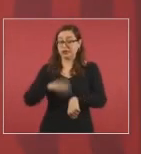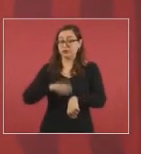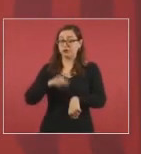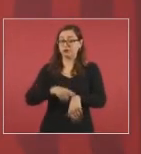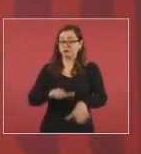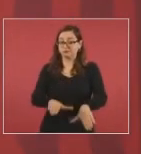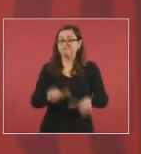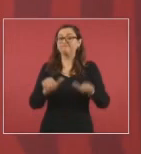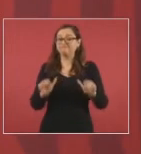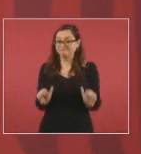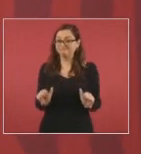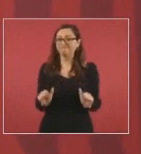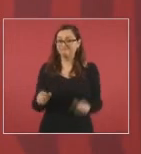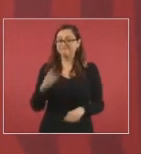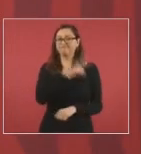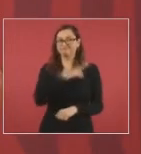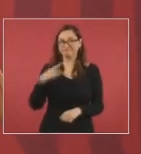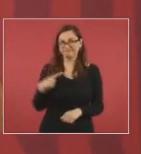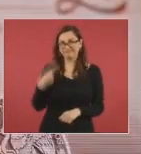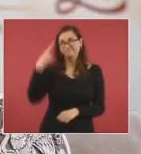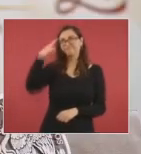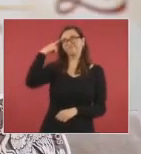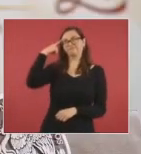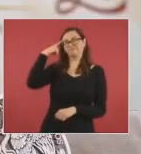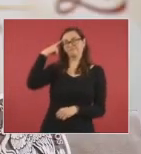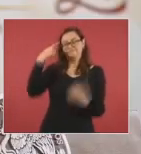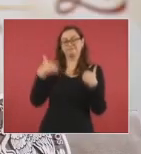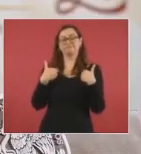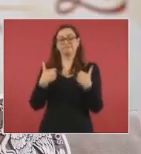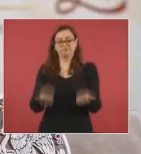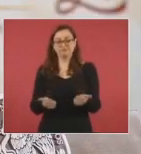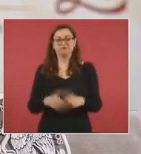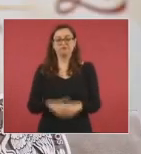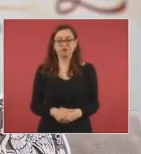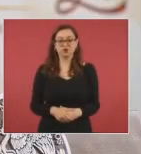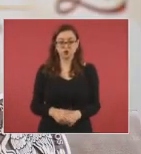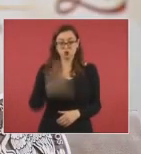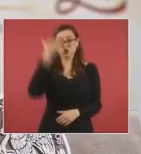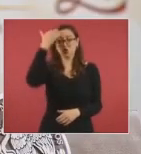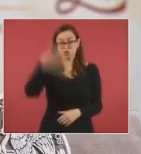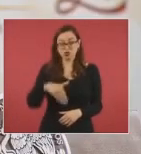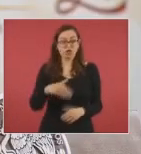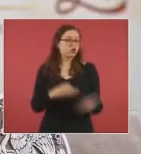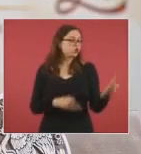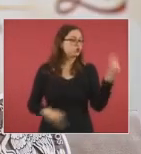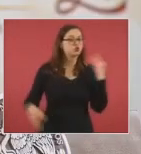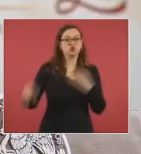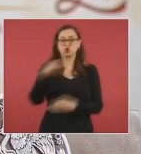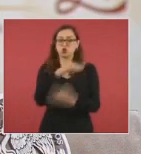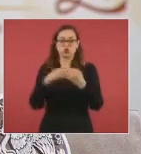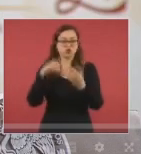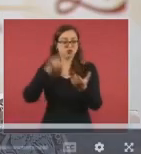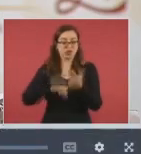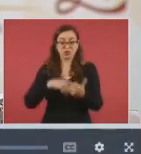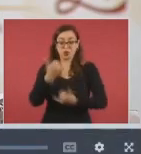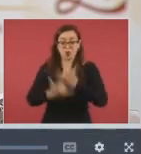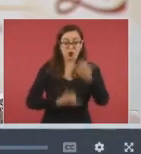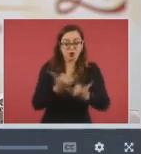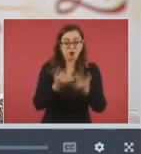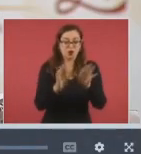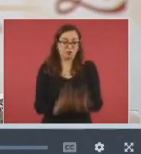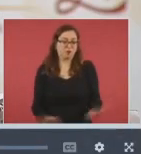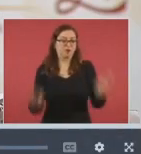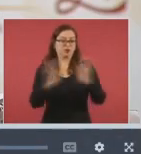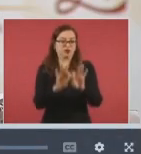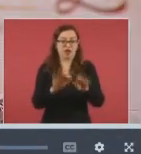campaña presidencial que llevó al triunfo al presidente López Obrador. Había ocupado varios puestos antes en el gobierno